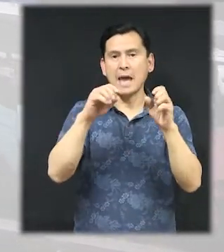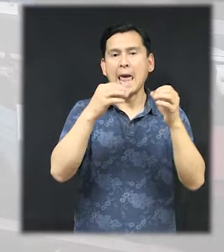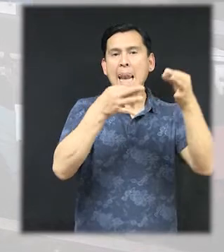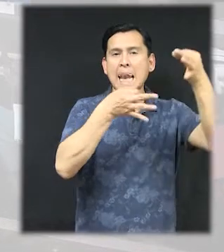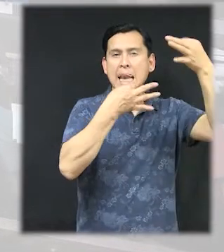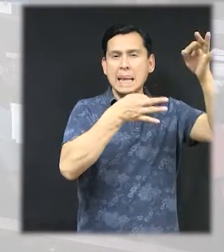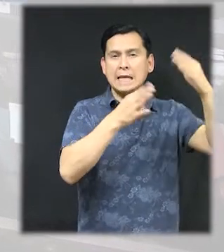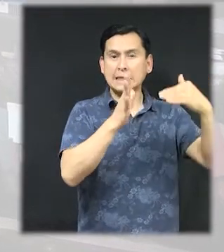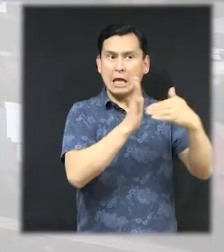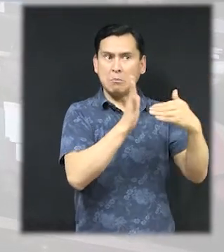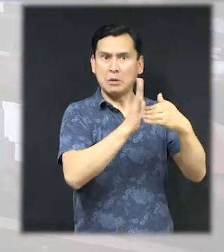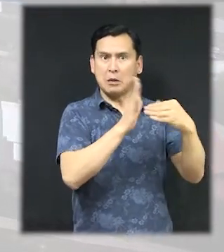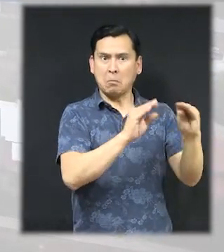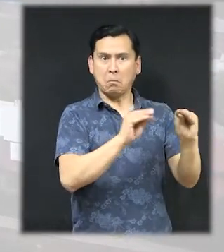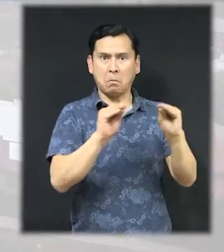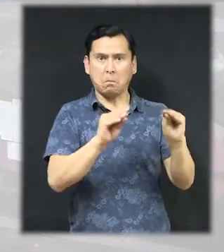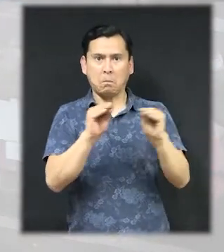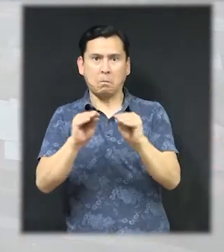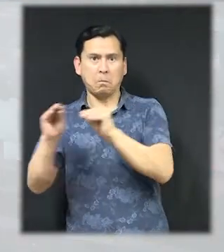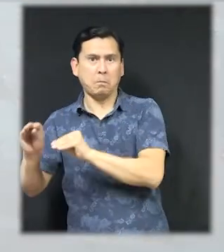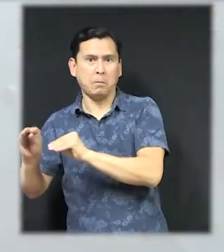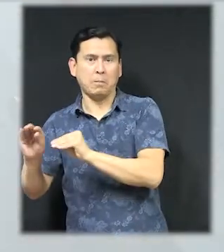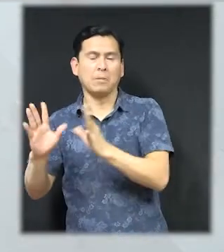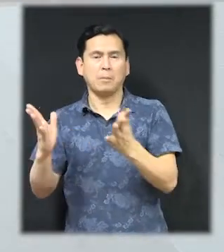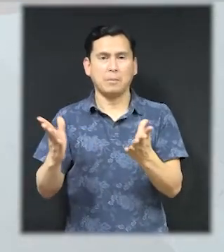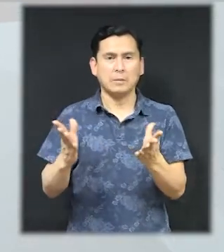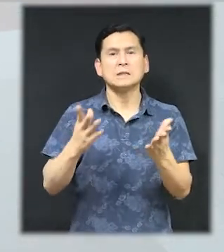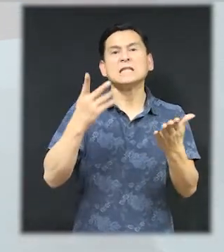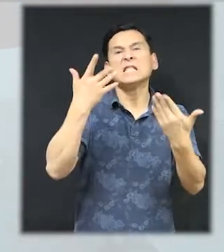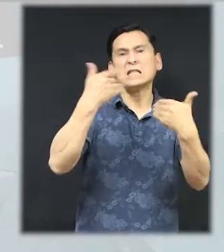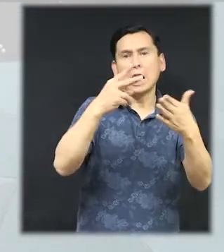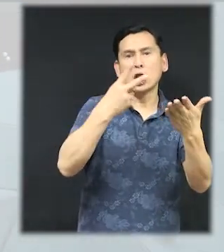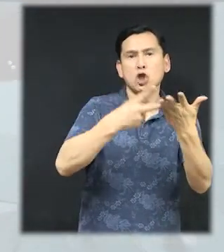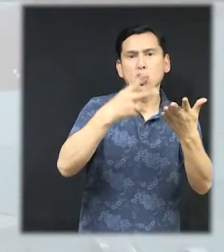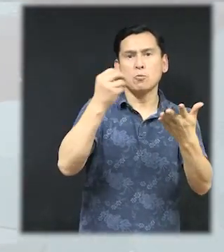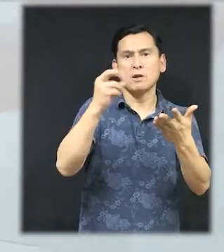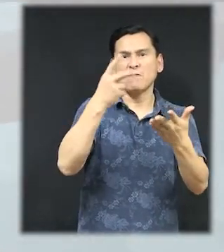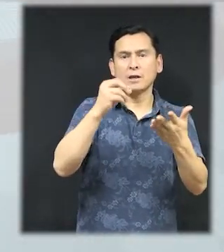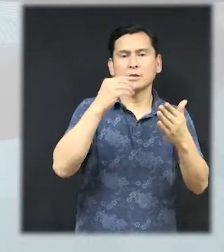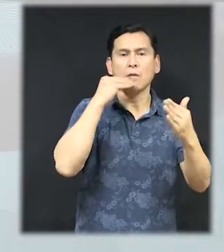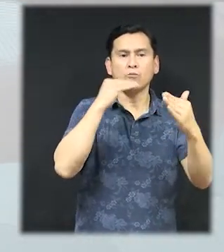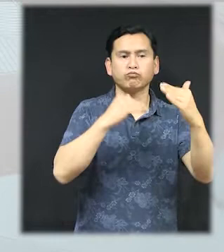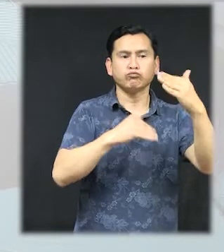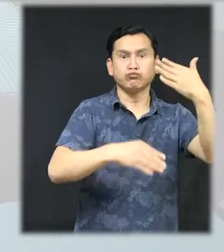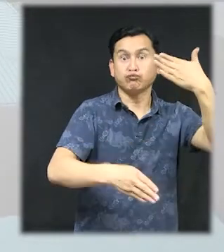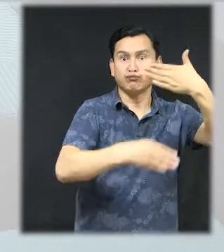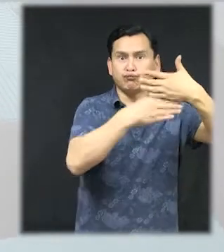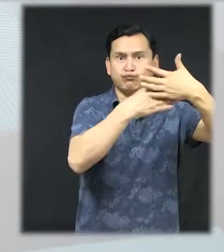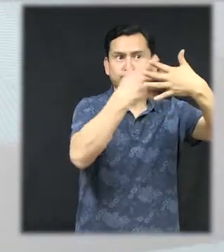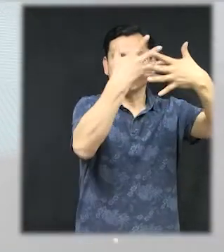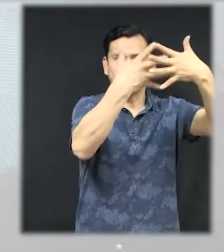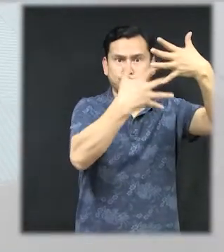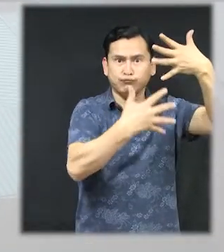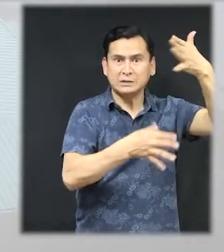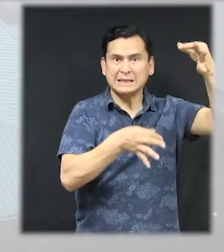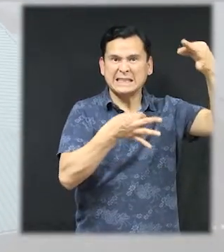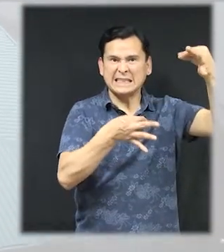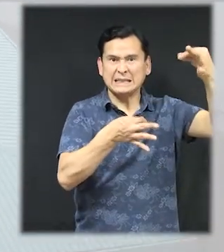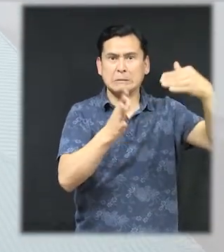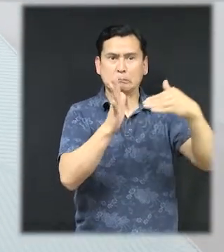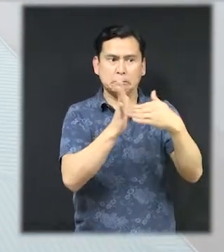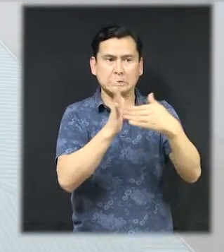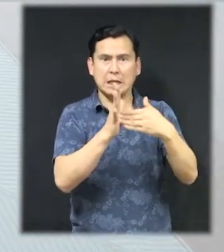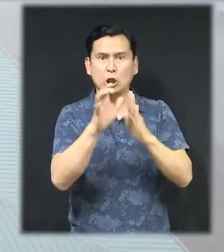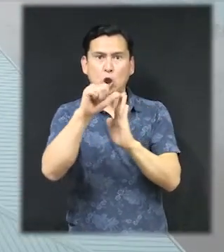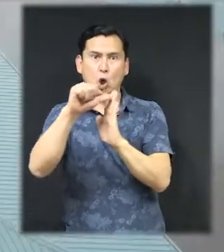Eso impacta rápidamente en nuestras listas de esperas que tienen ya en el 2020